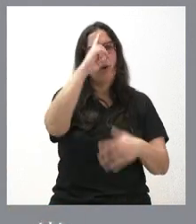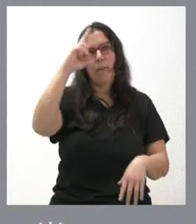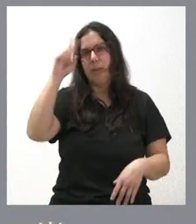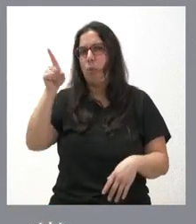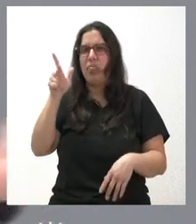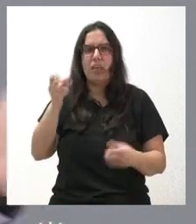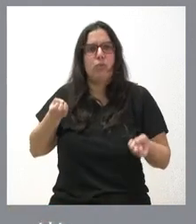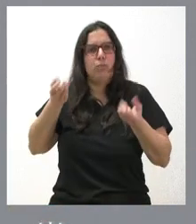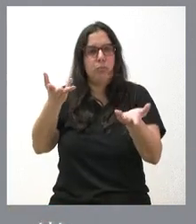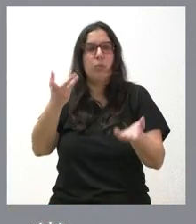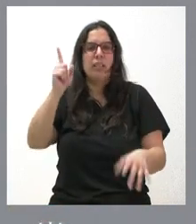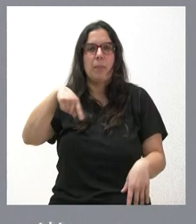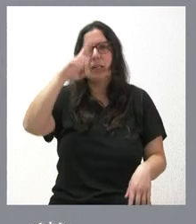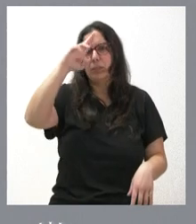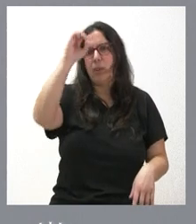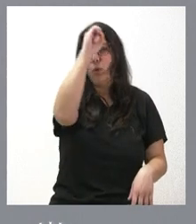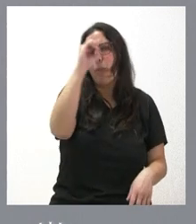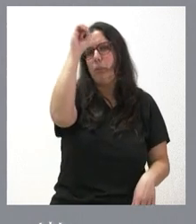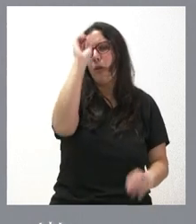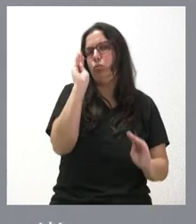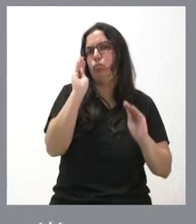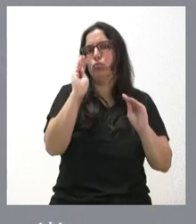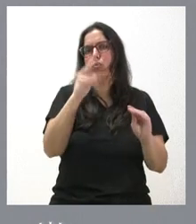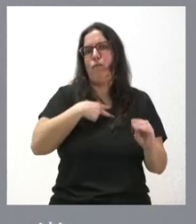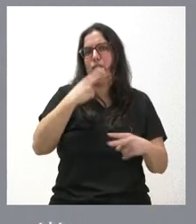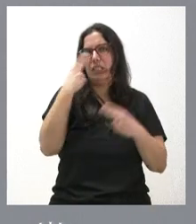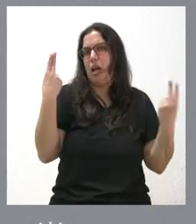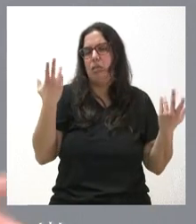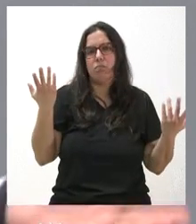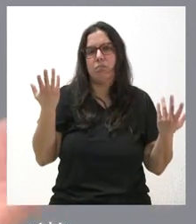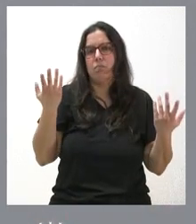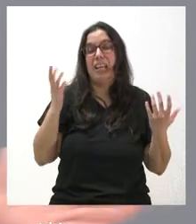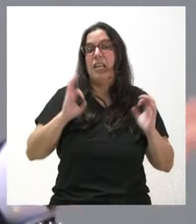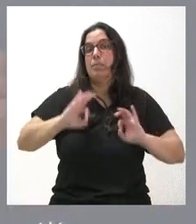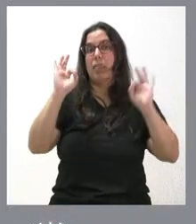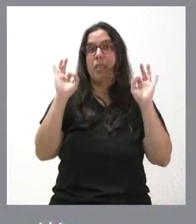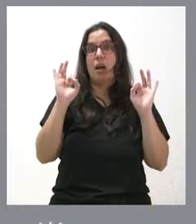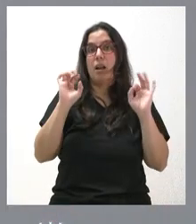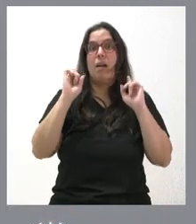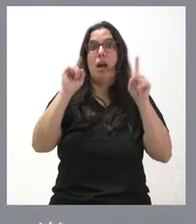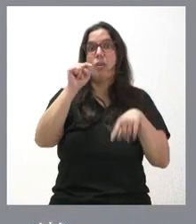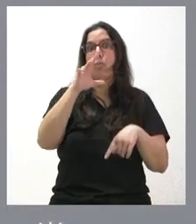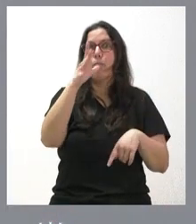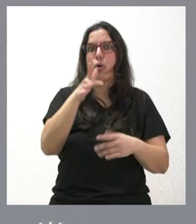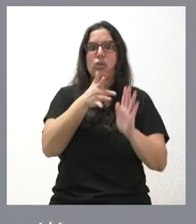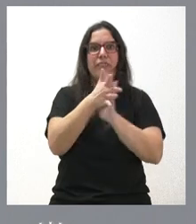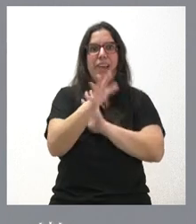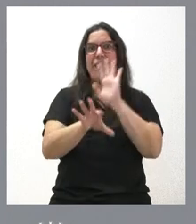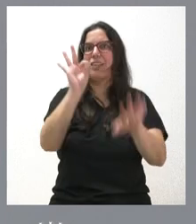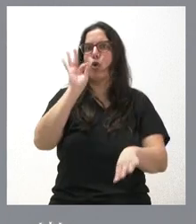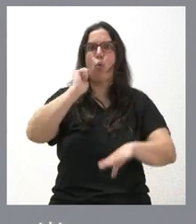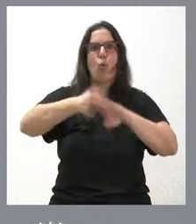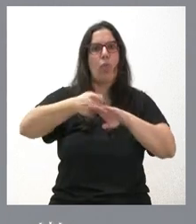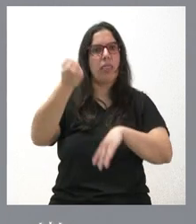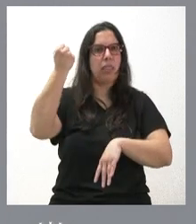y también respetamos la opinión que pueda tener el fiscal y muy especialmente en este caso cuando hablamos de decisiones judiciales lo que importa es